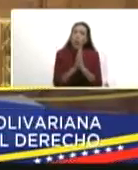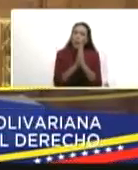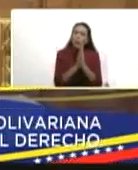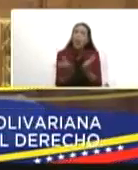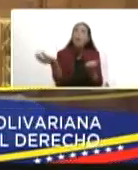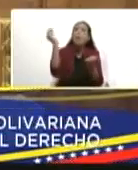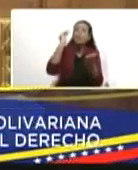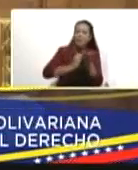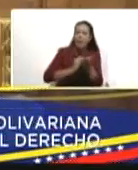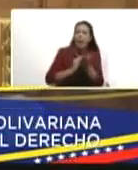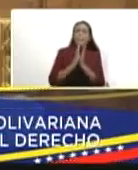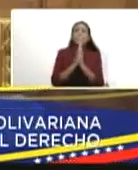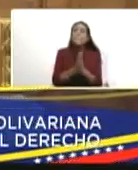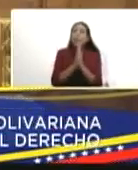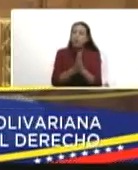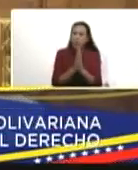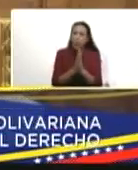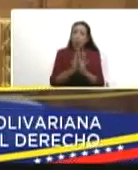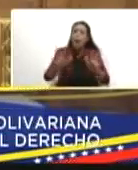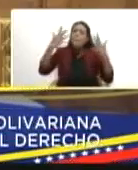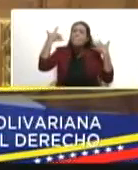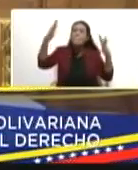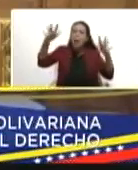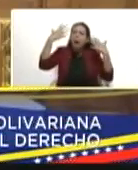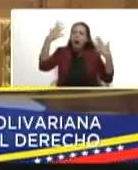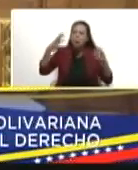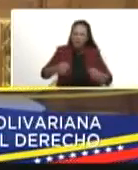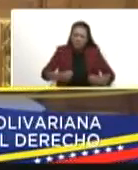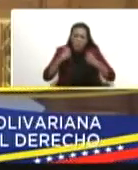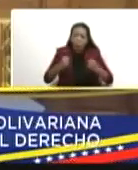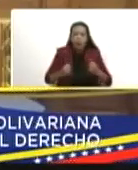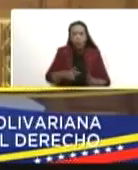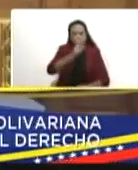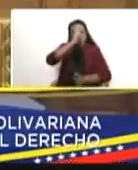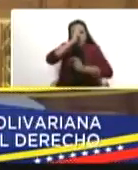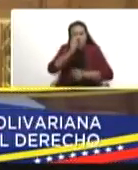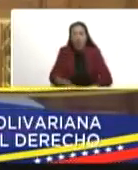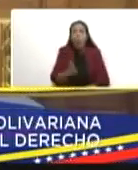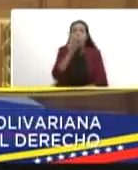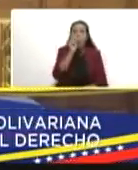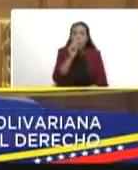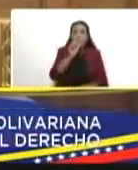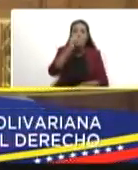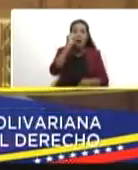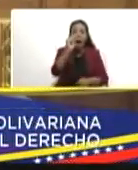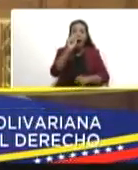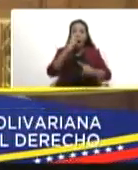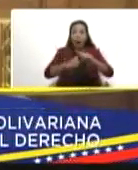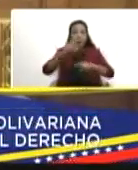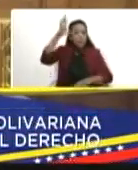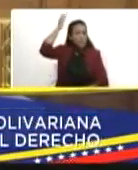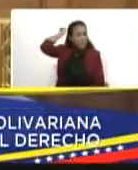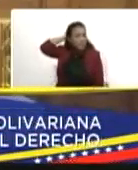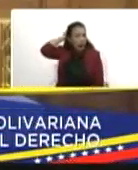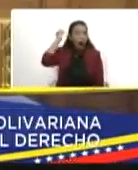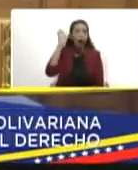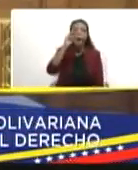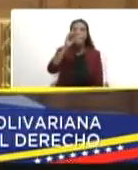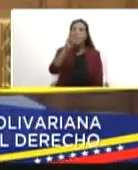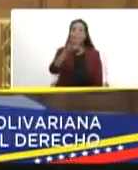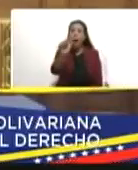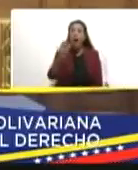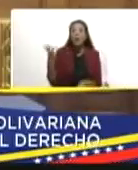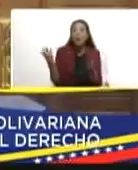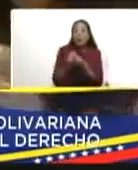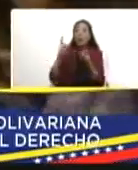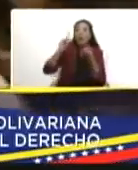vez más un un aplauso de reconocimiento a Alex mor y a su